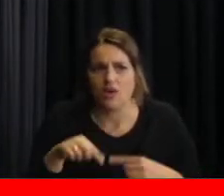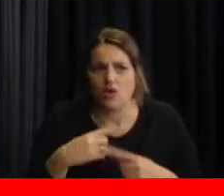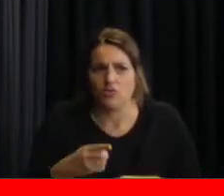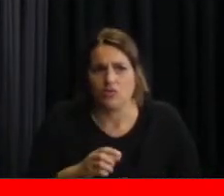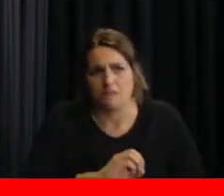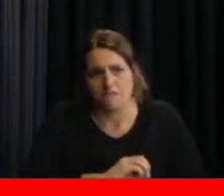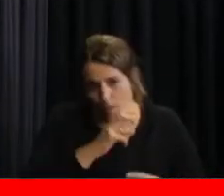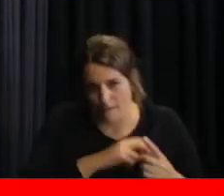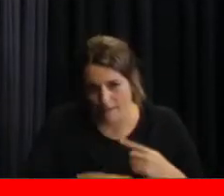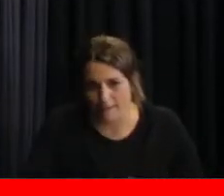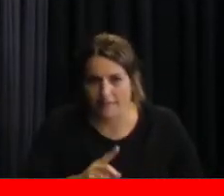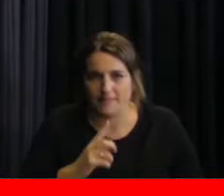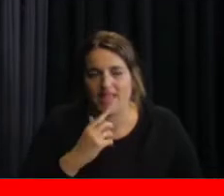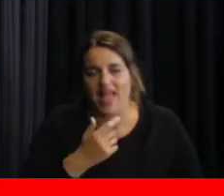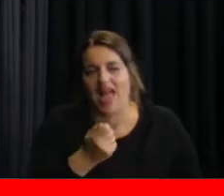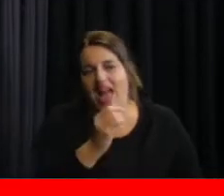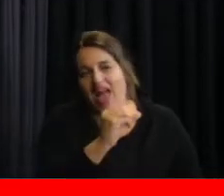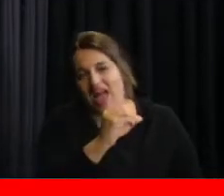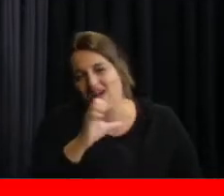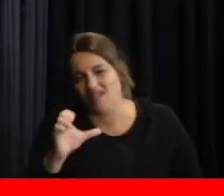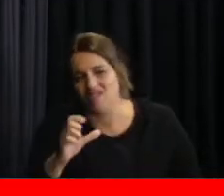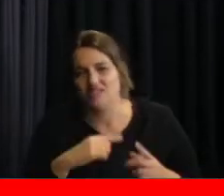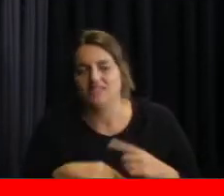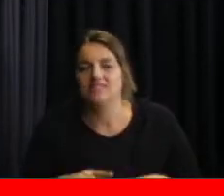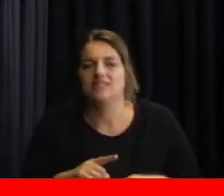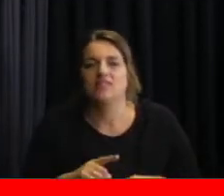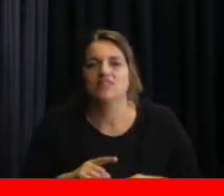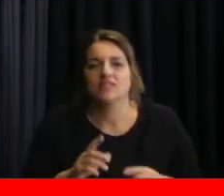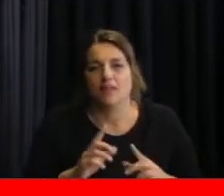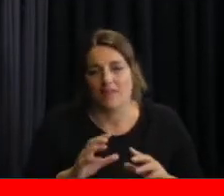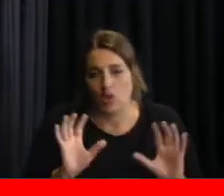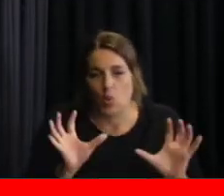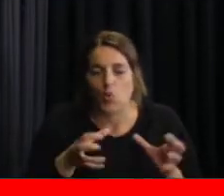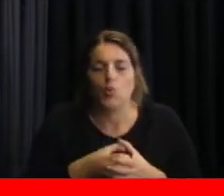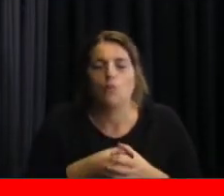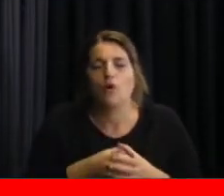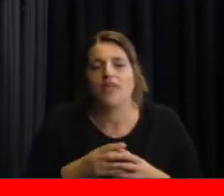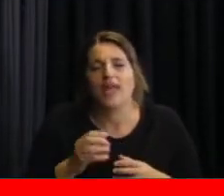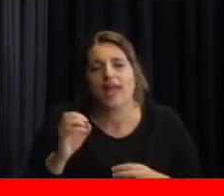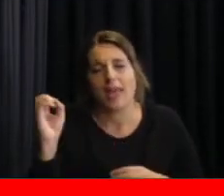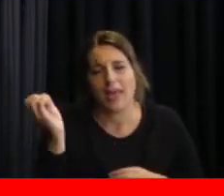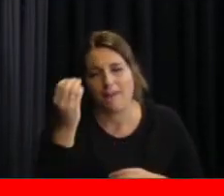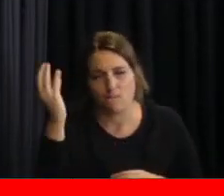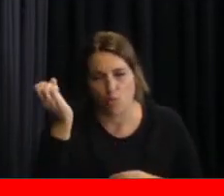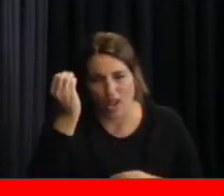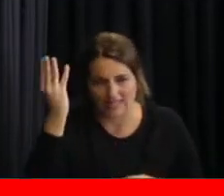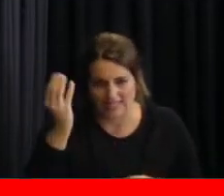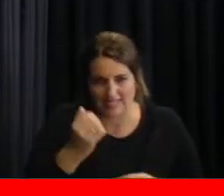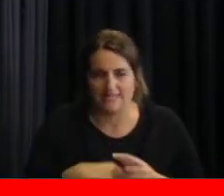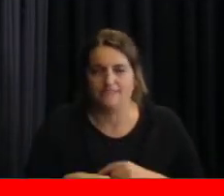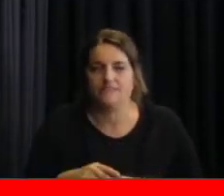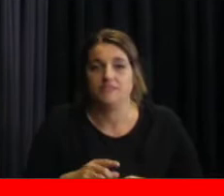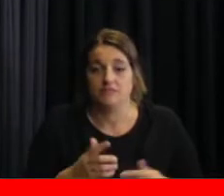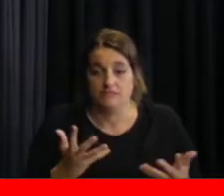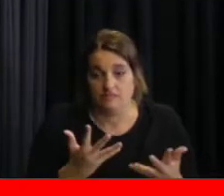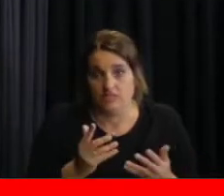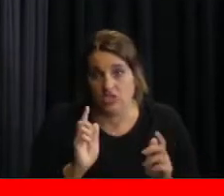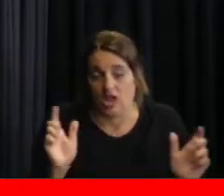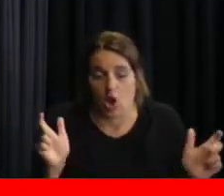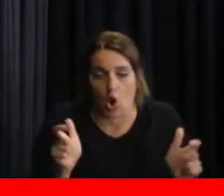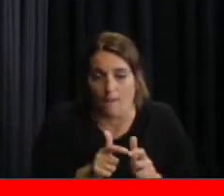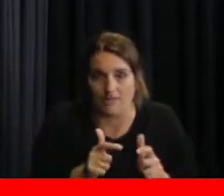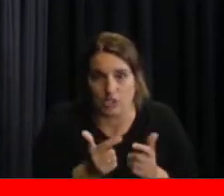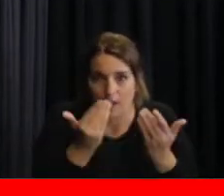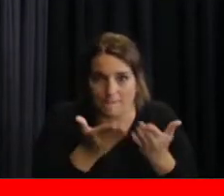críticos el secretario de presidencia informó también que después del brote de casos confirmados de kobe 19 que surgió en algunos residenciales de ancianos